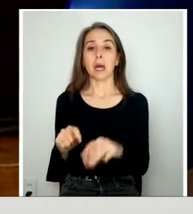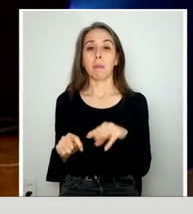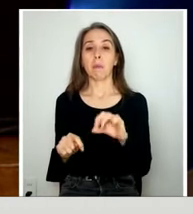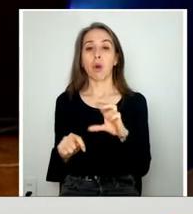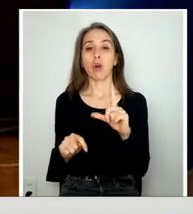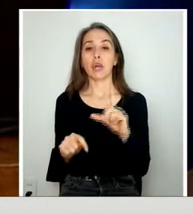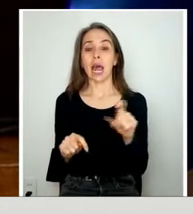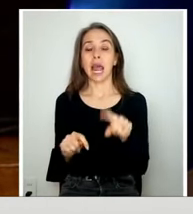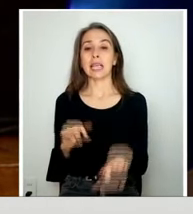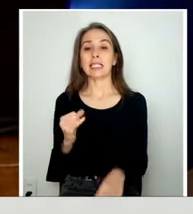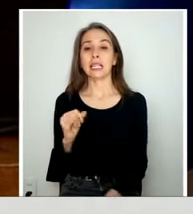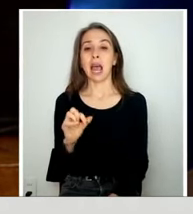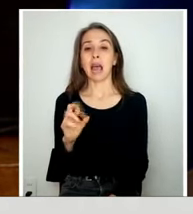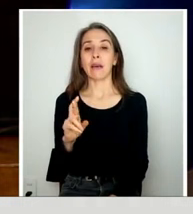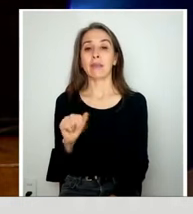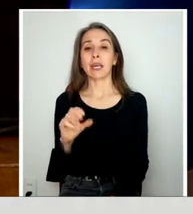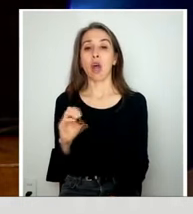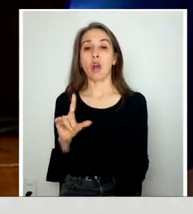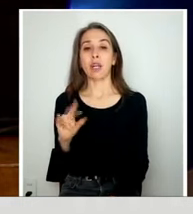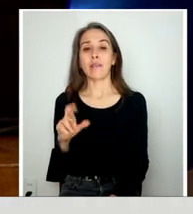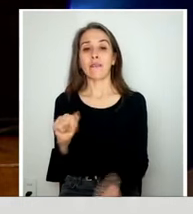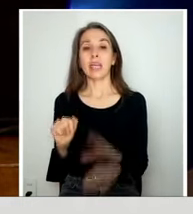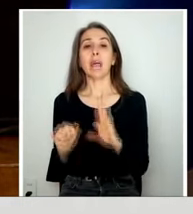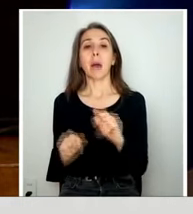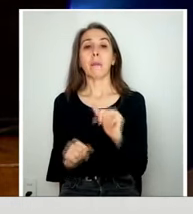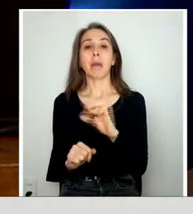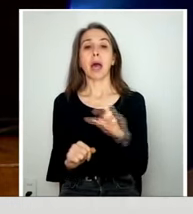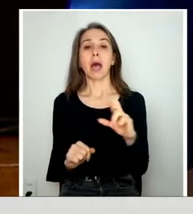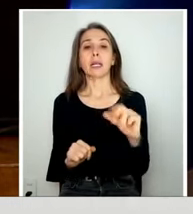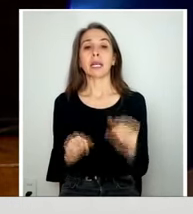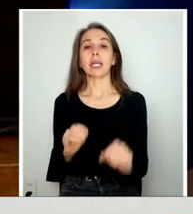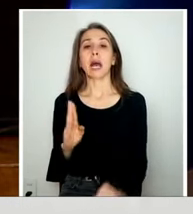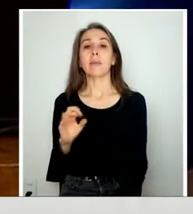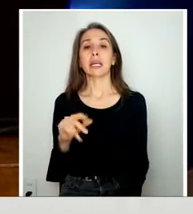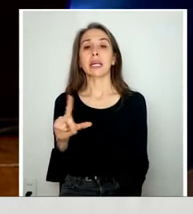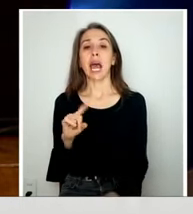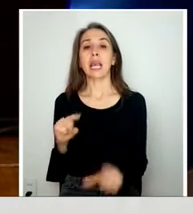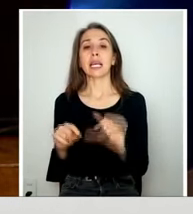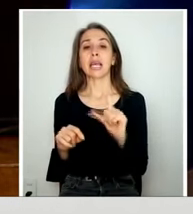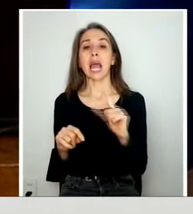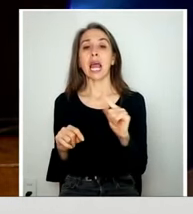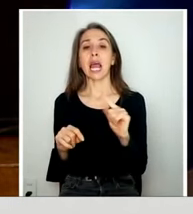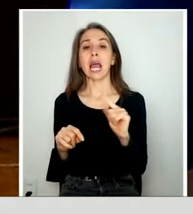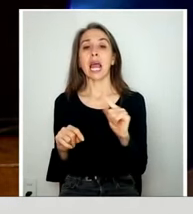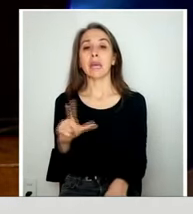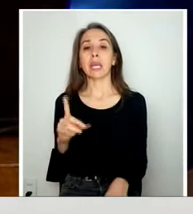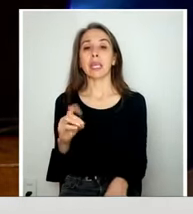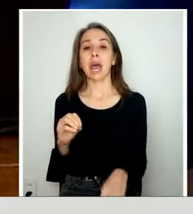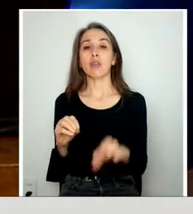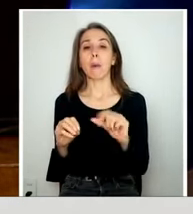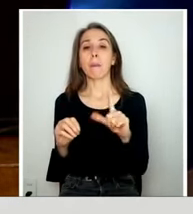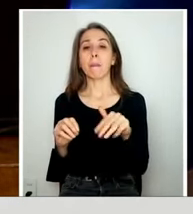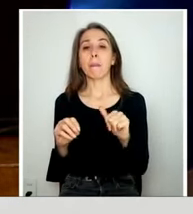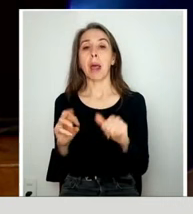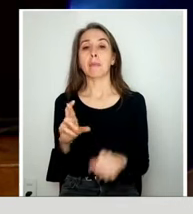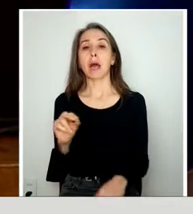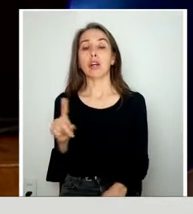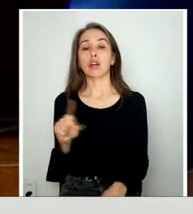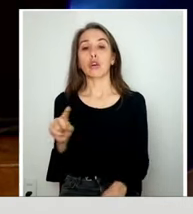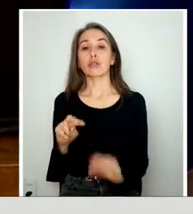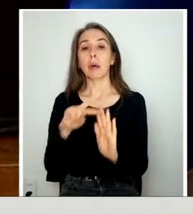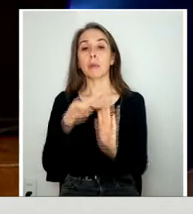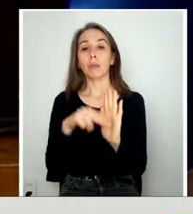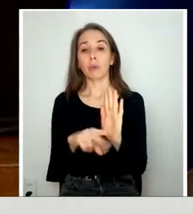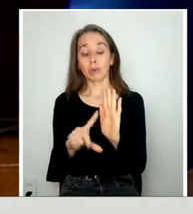y Olivera y de los diputados señores Barrera bernales calisto mellado Don Cosme Palma y rosas que modifica la ley